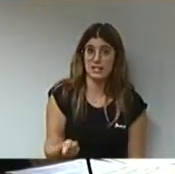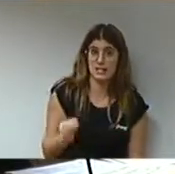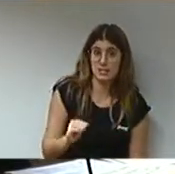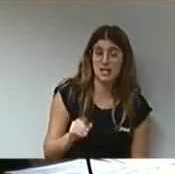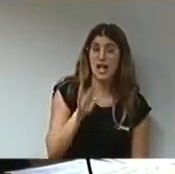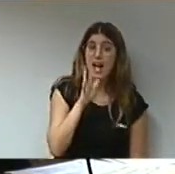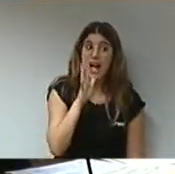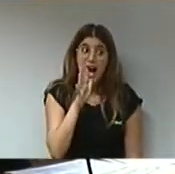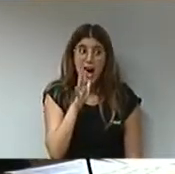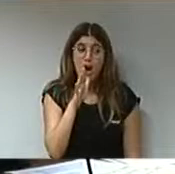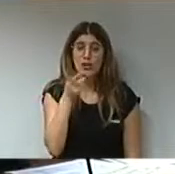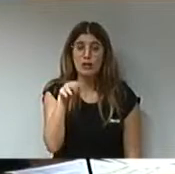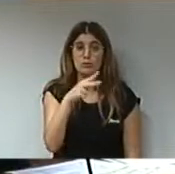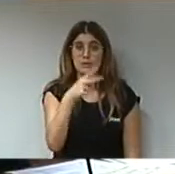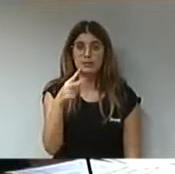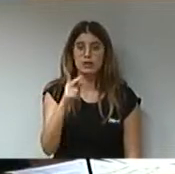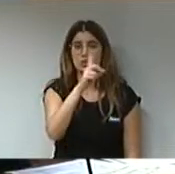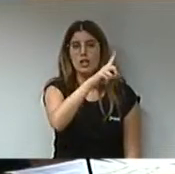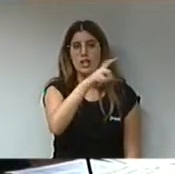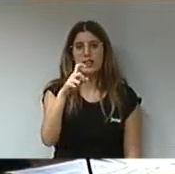2022,